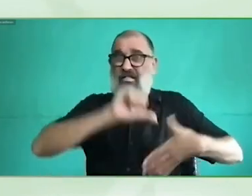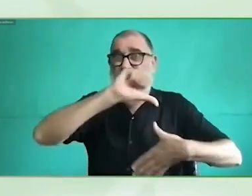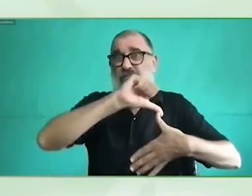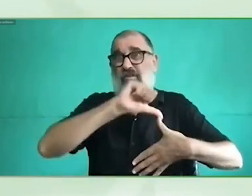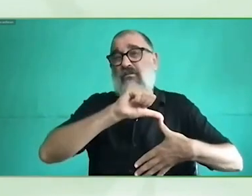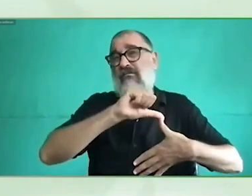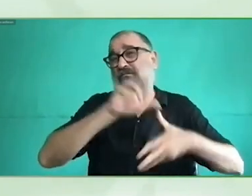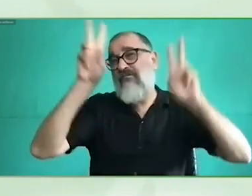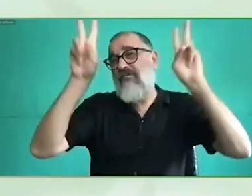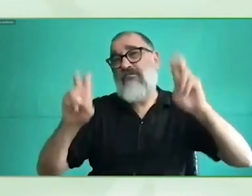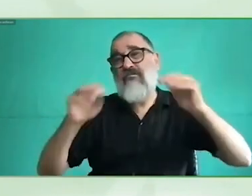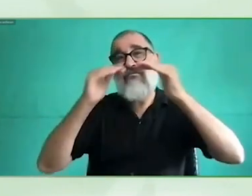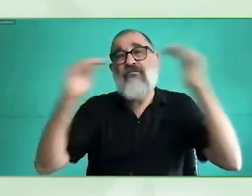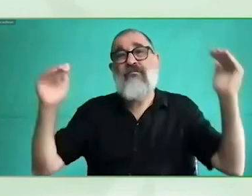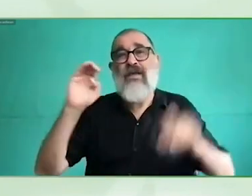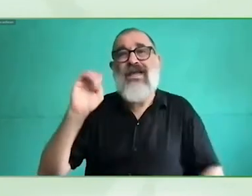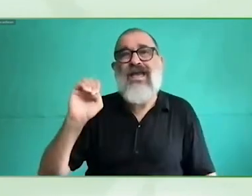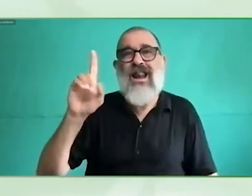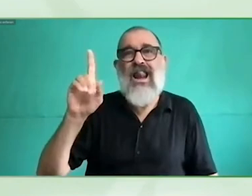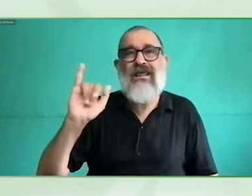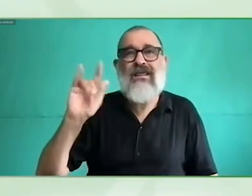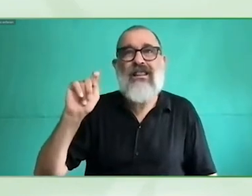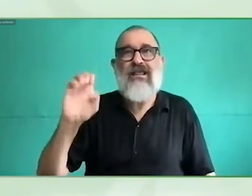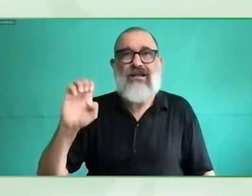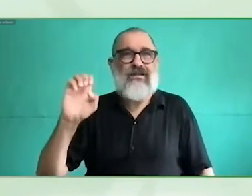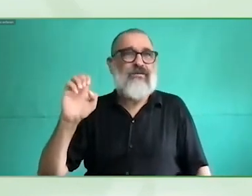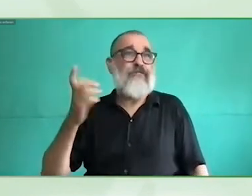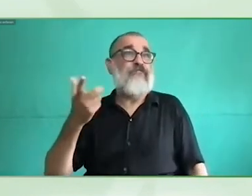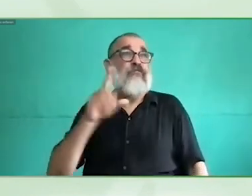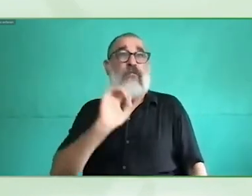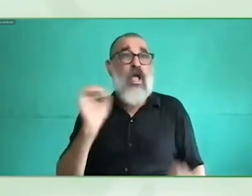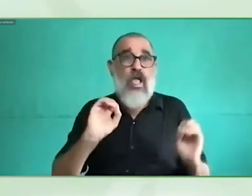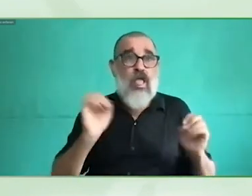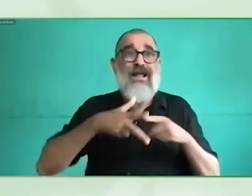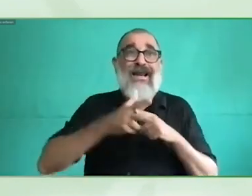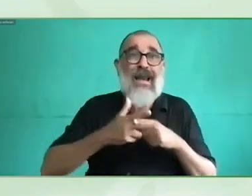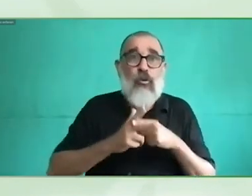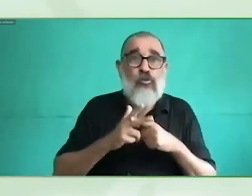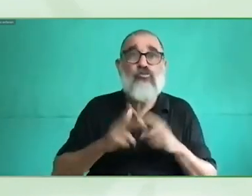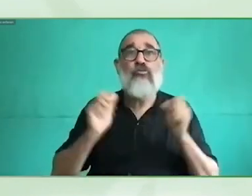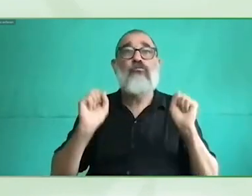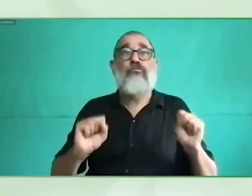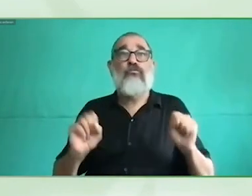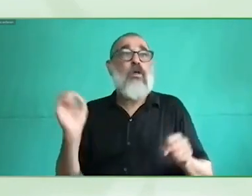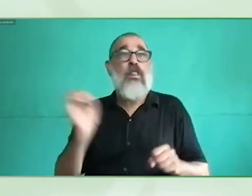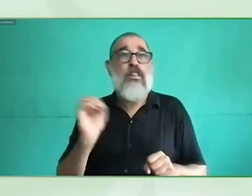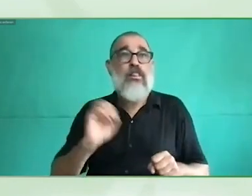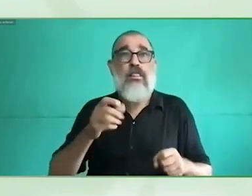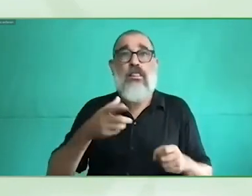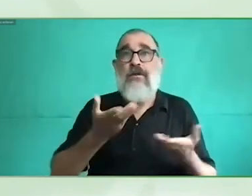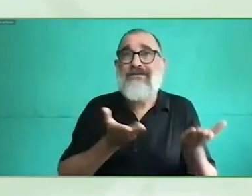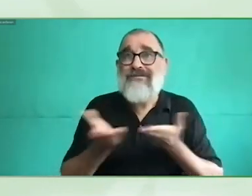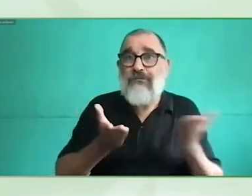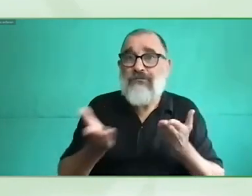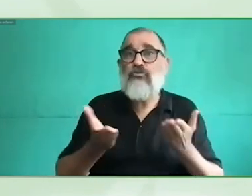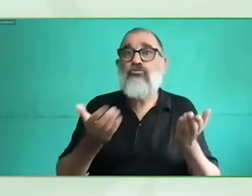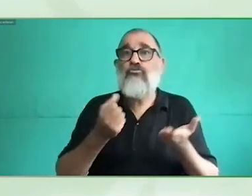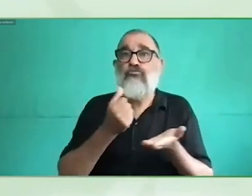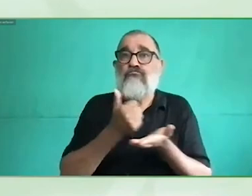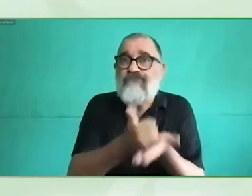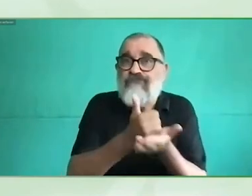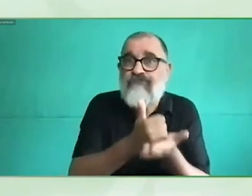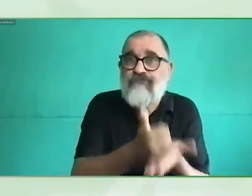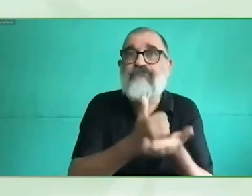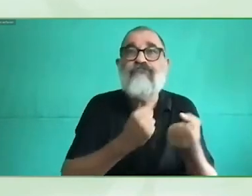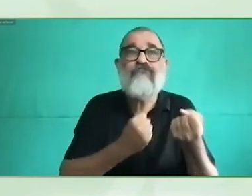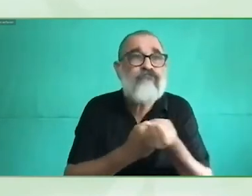justamente su cuerpo el funcionamiento de su cuerpo que aunque no nos guste porque a veces